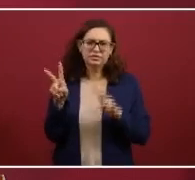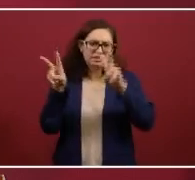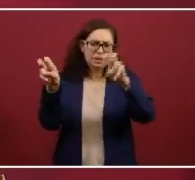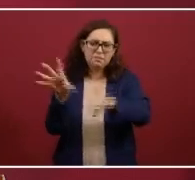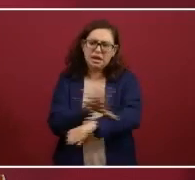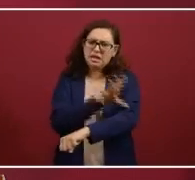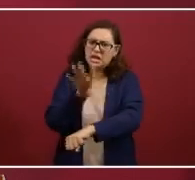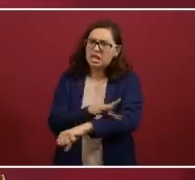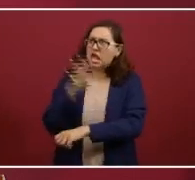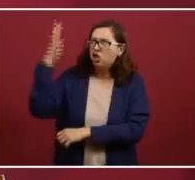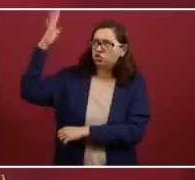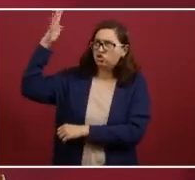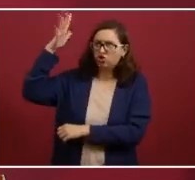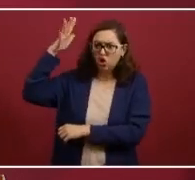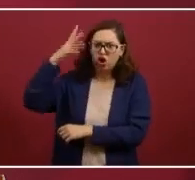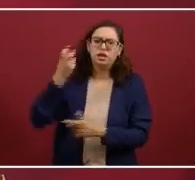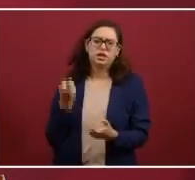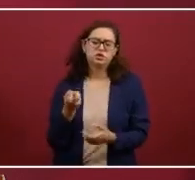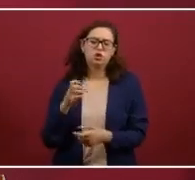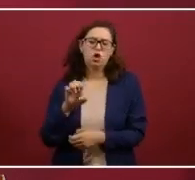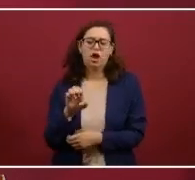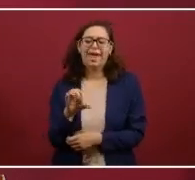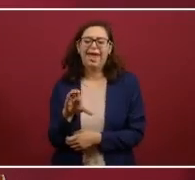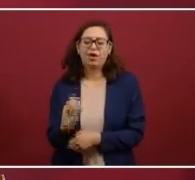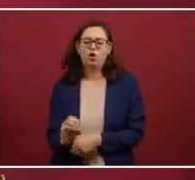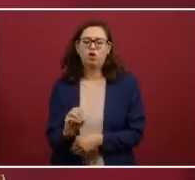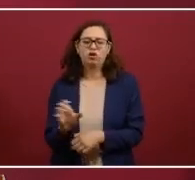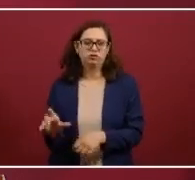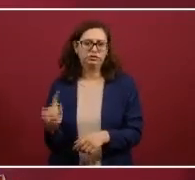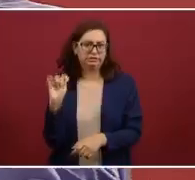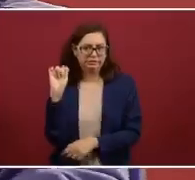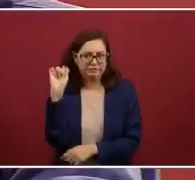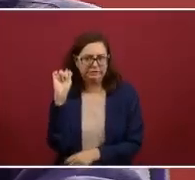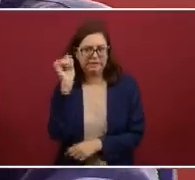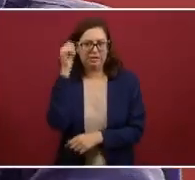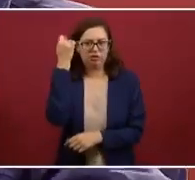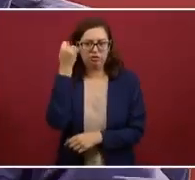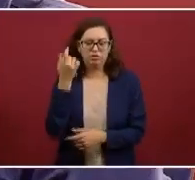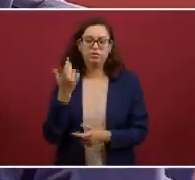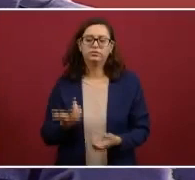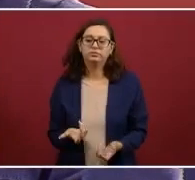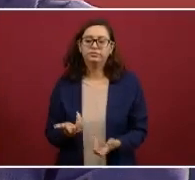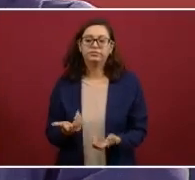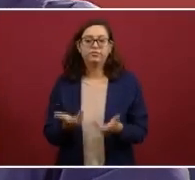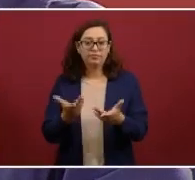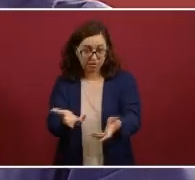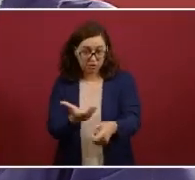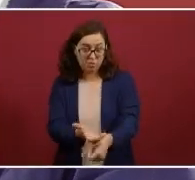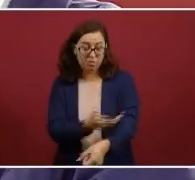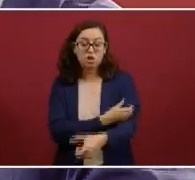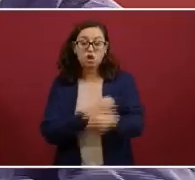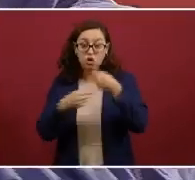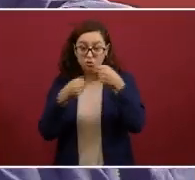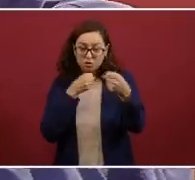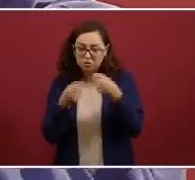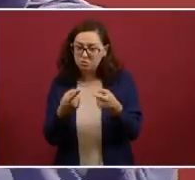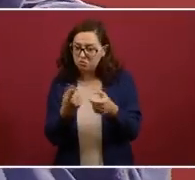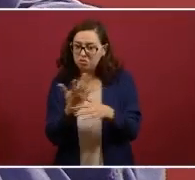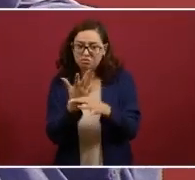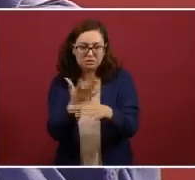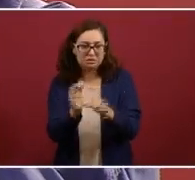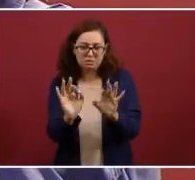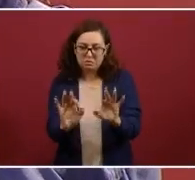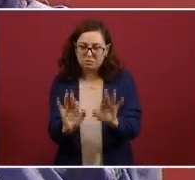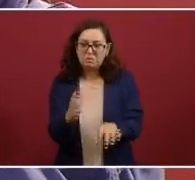la transición a ecotecnologías. Lo que necesitamos efectivamente, como dice el compañero reportero, es